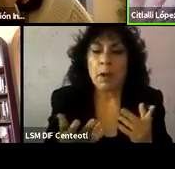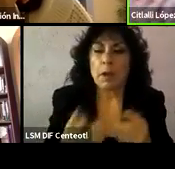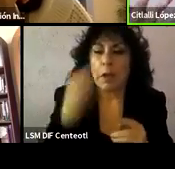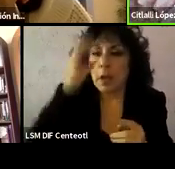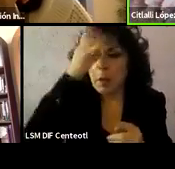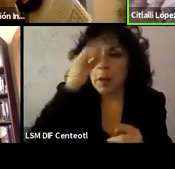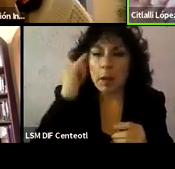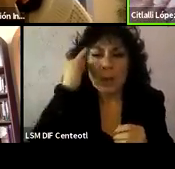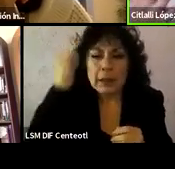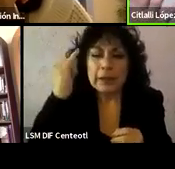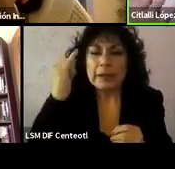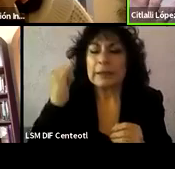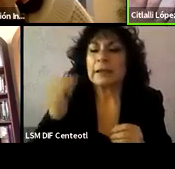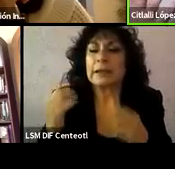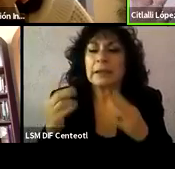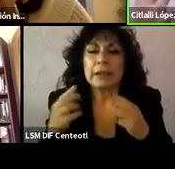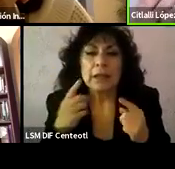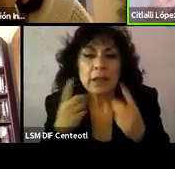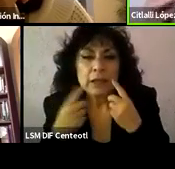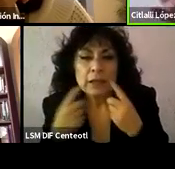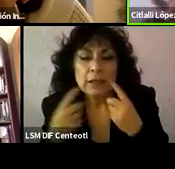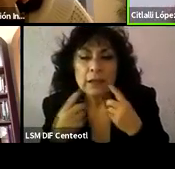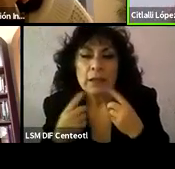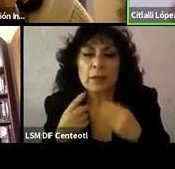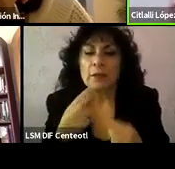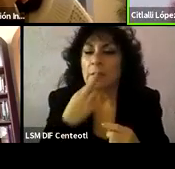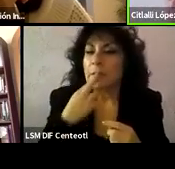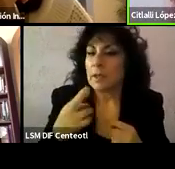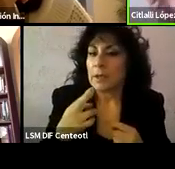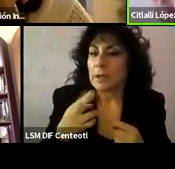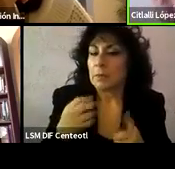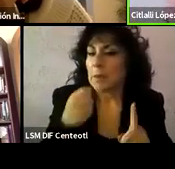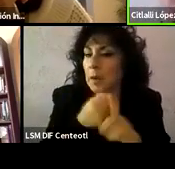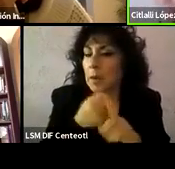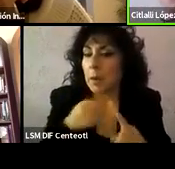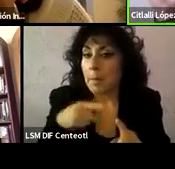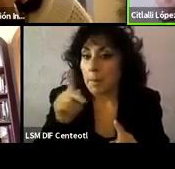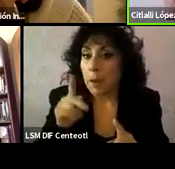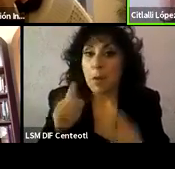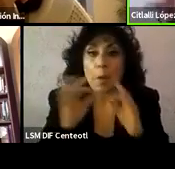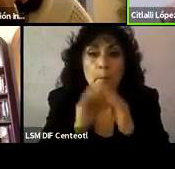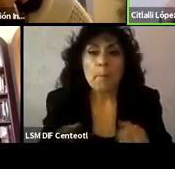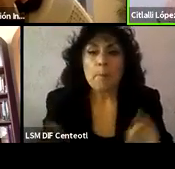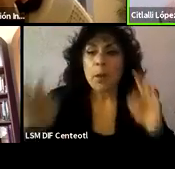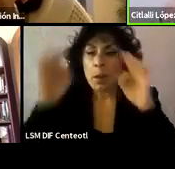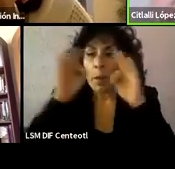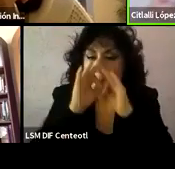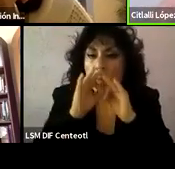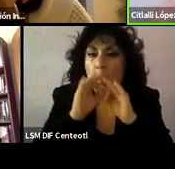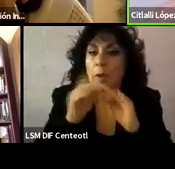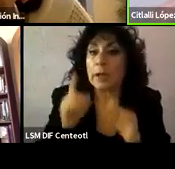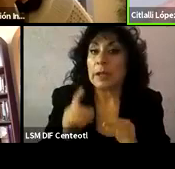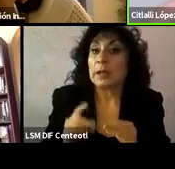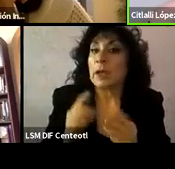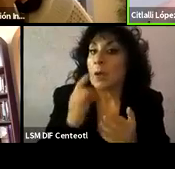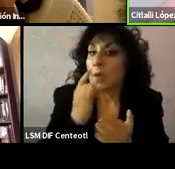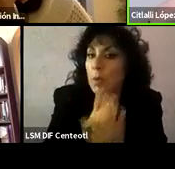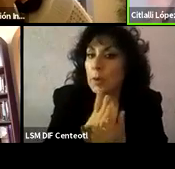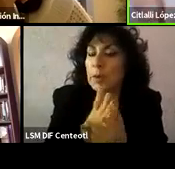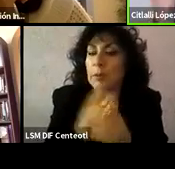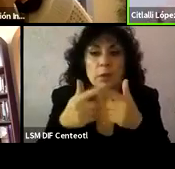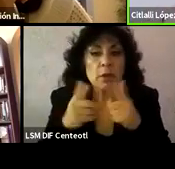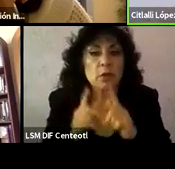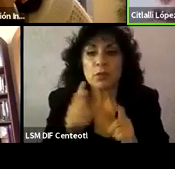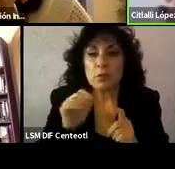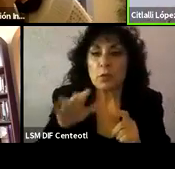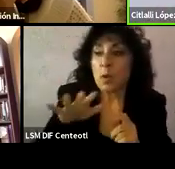se resuelven nuestros conflictos, pero jamás perder de vista eso, ¿no? Esas estructuras que generan las